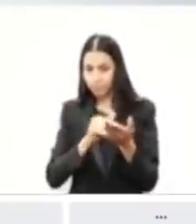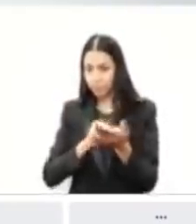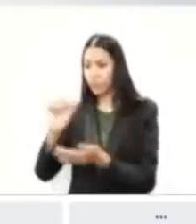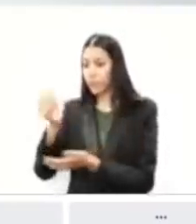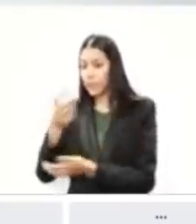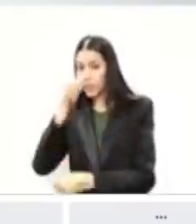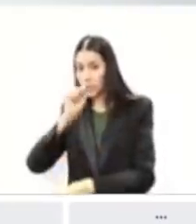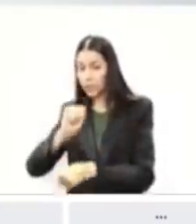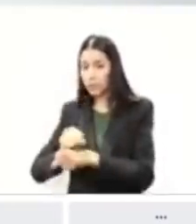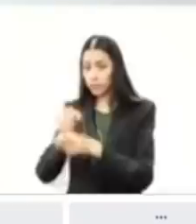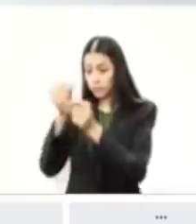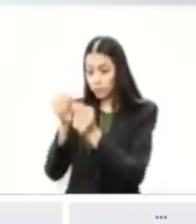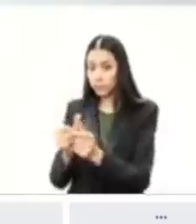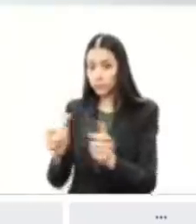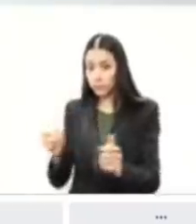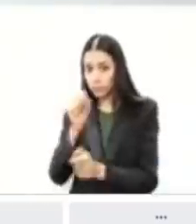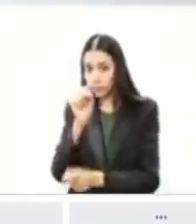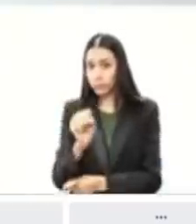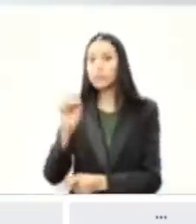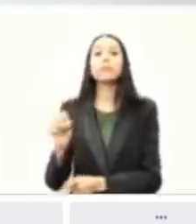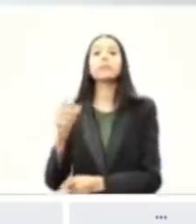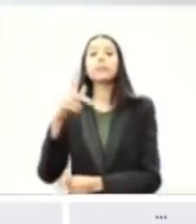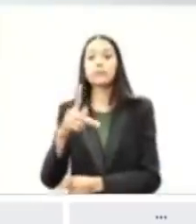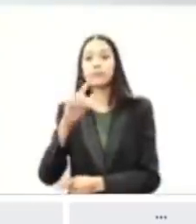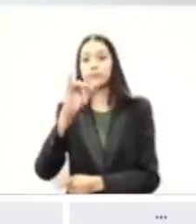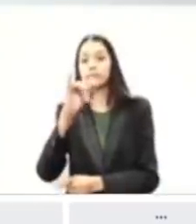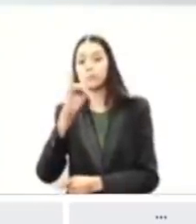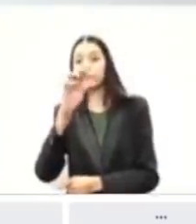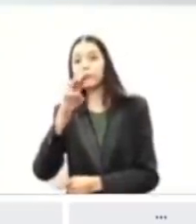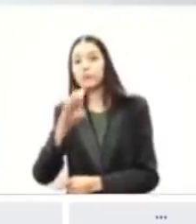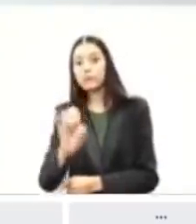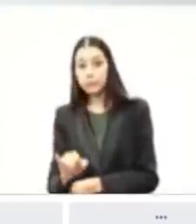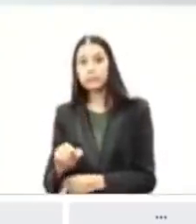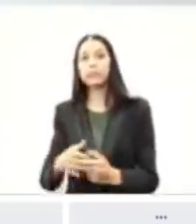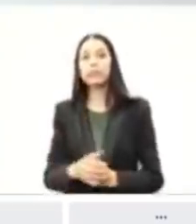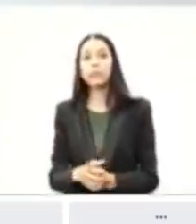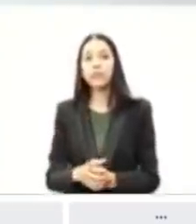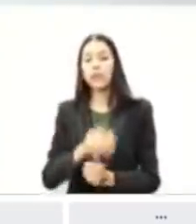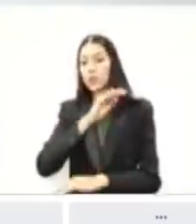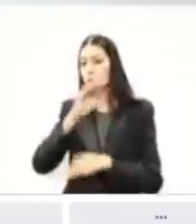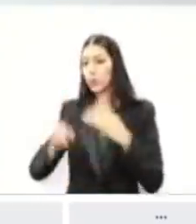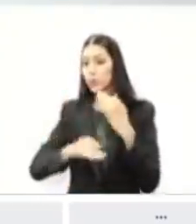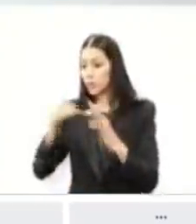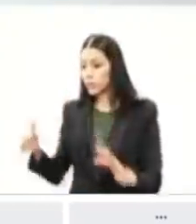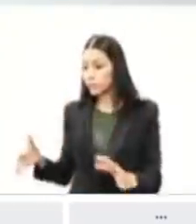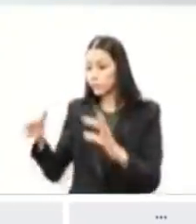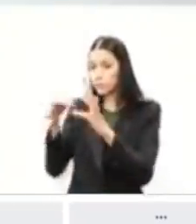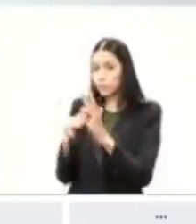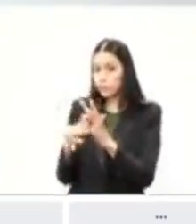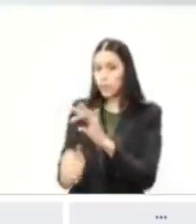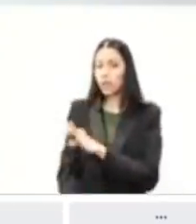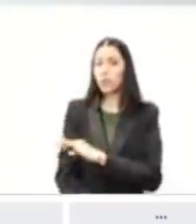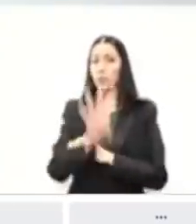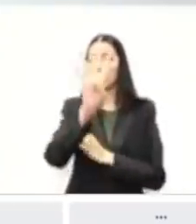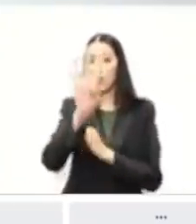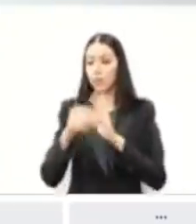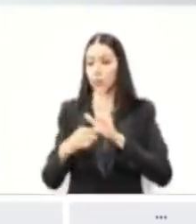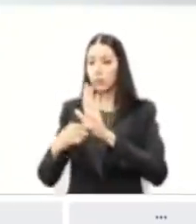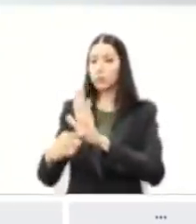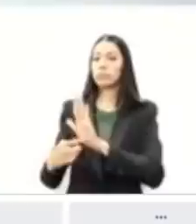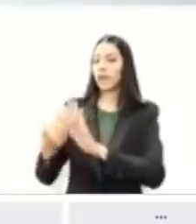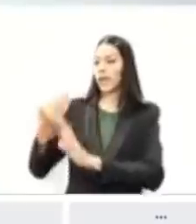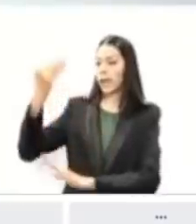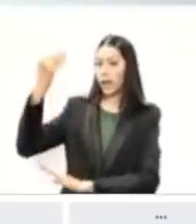CATPE. Todas son derivadas o van vinculadas con las 4 que se presentaron